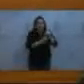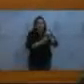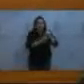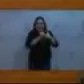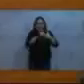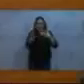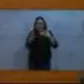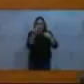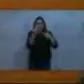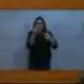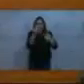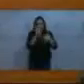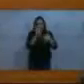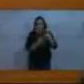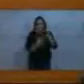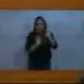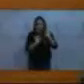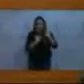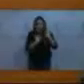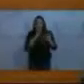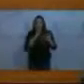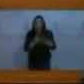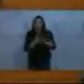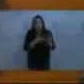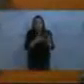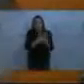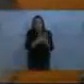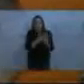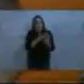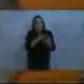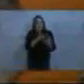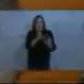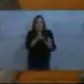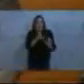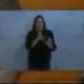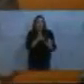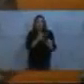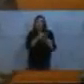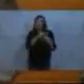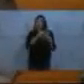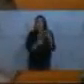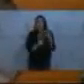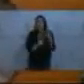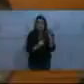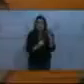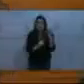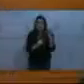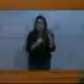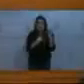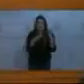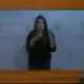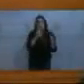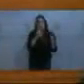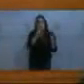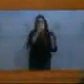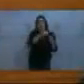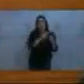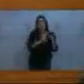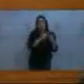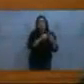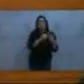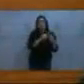De hecho, actualmente están definidos a nivel nacional solamente 4 perfiles en toda la profesión sanitaria, como son la hemodinámica, la